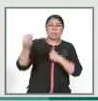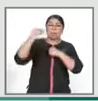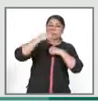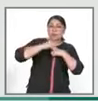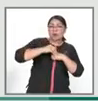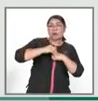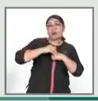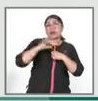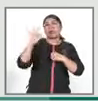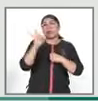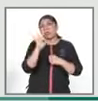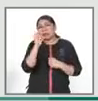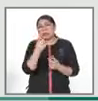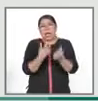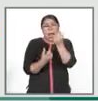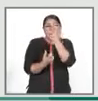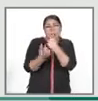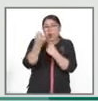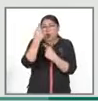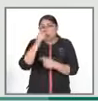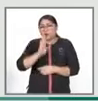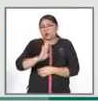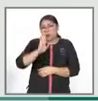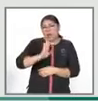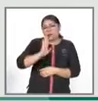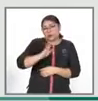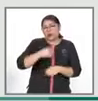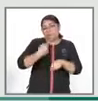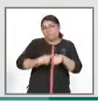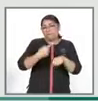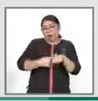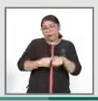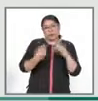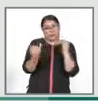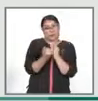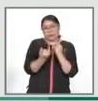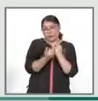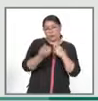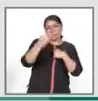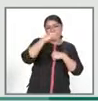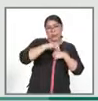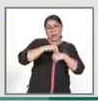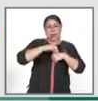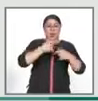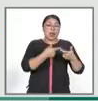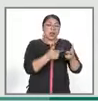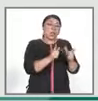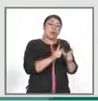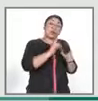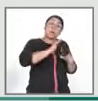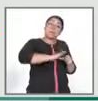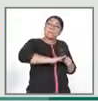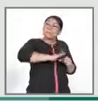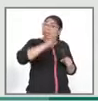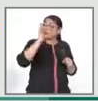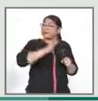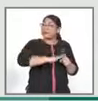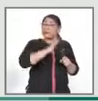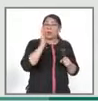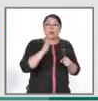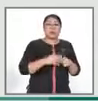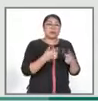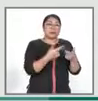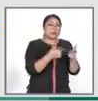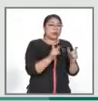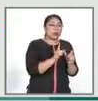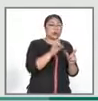asociación Def funciones por asociación y por dictaminación el grupo más afectado es el grupo de